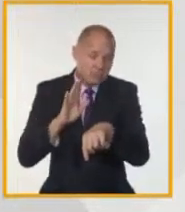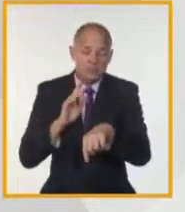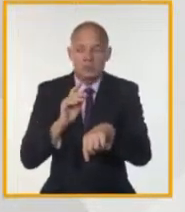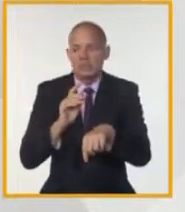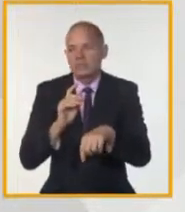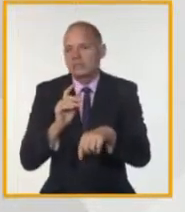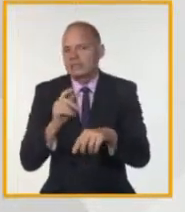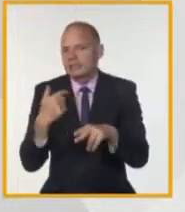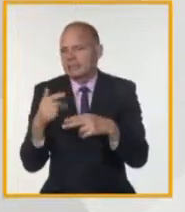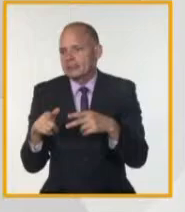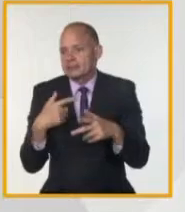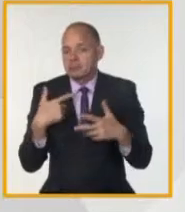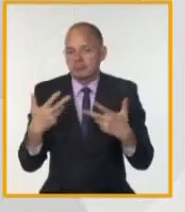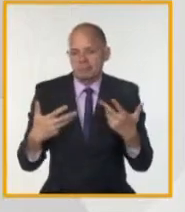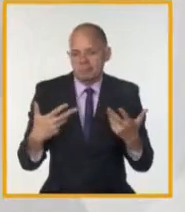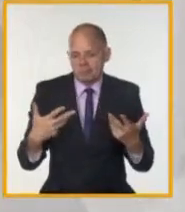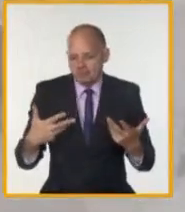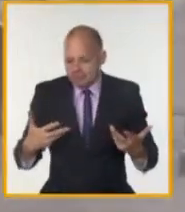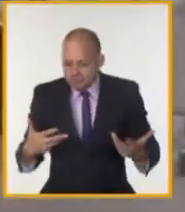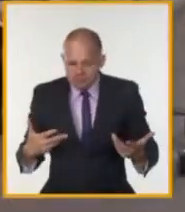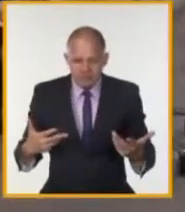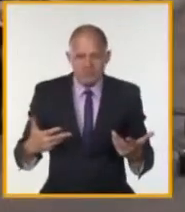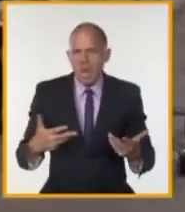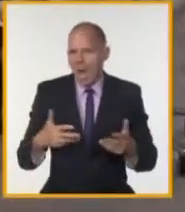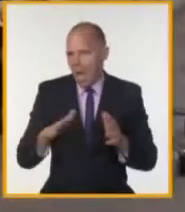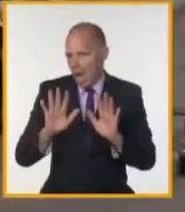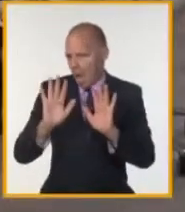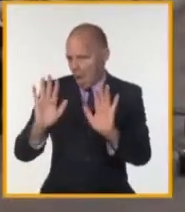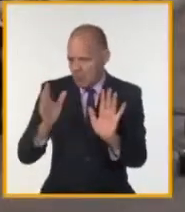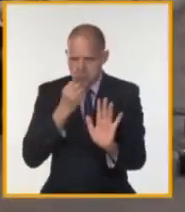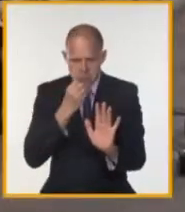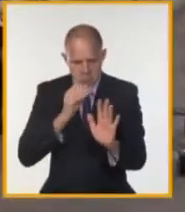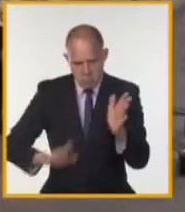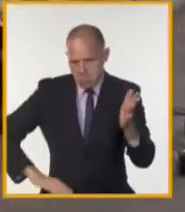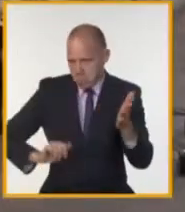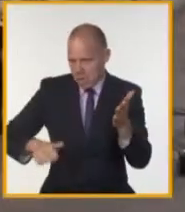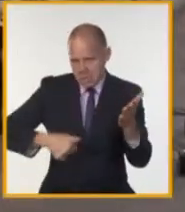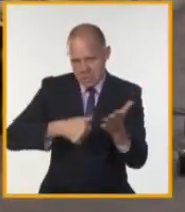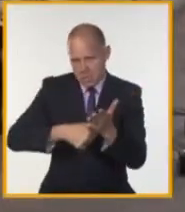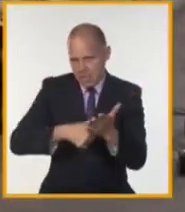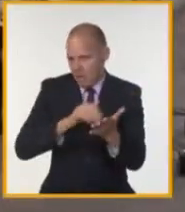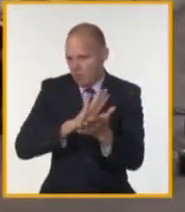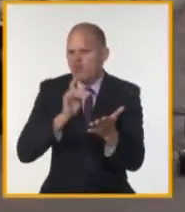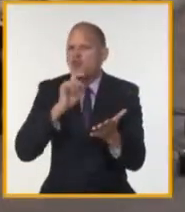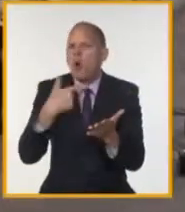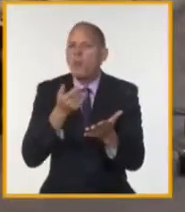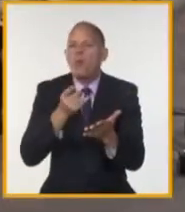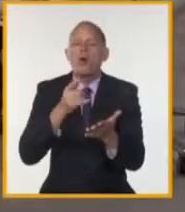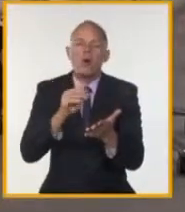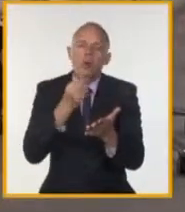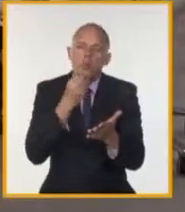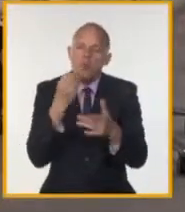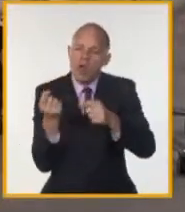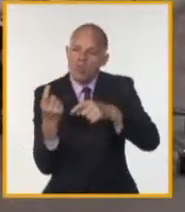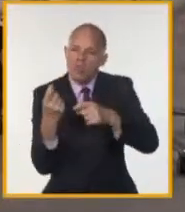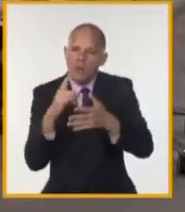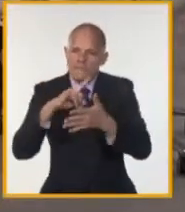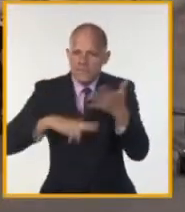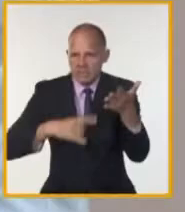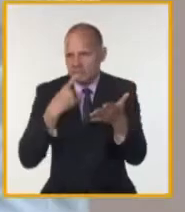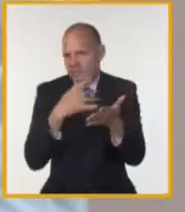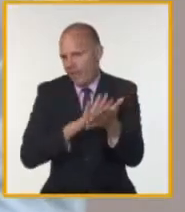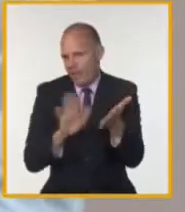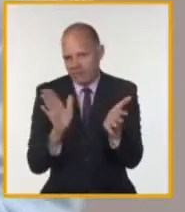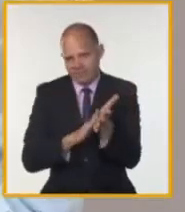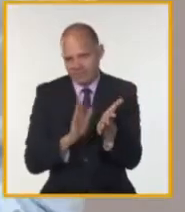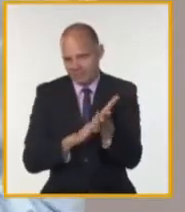salida para las personas poder acceder a los pasajes. Exactamente, exactamente. Una vez que, o sea, tal y como tú mencionas,